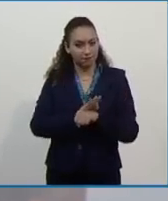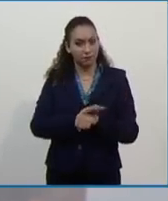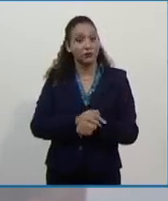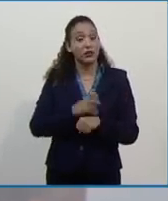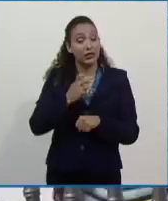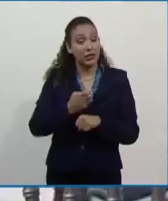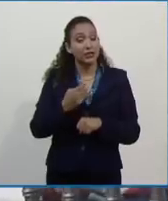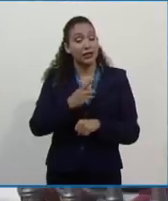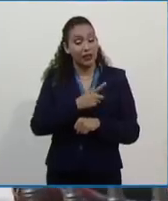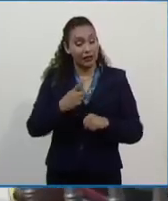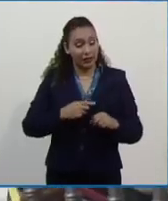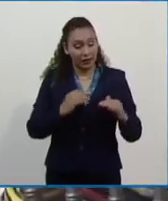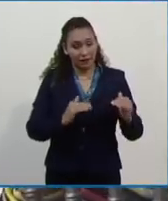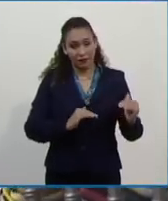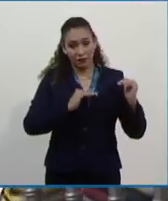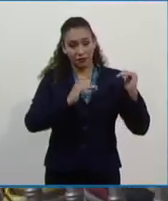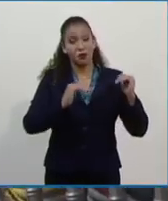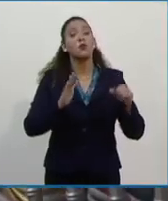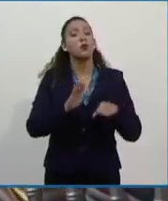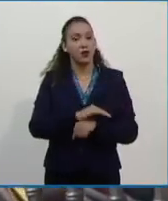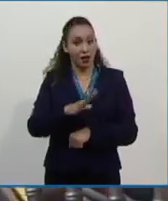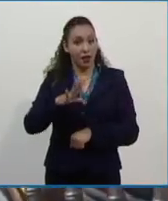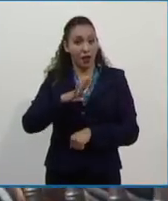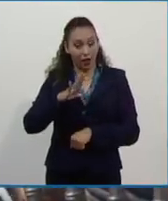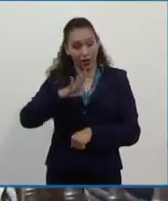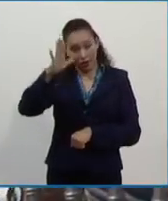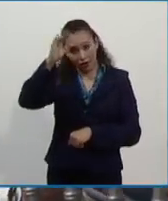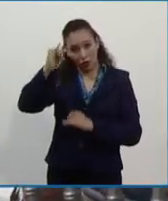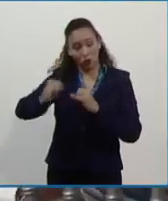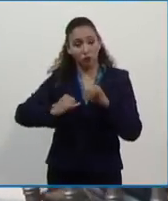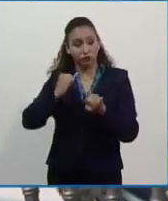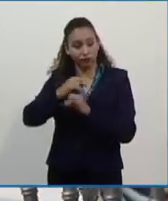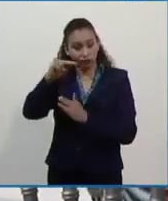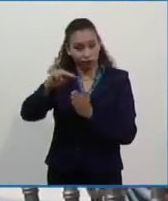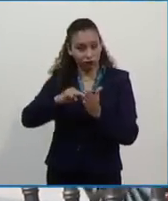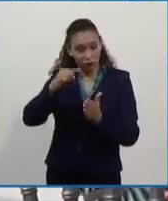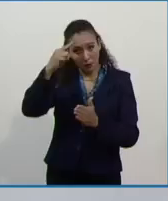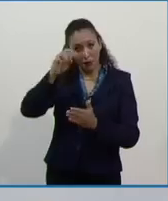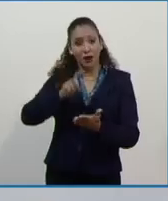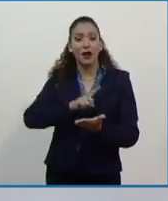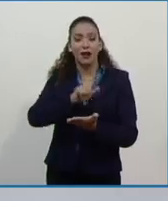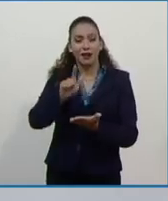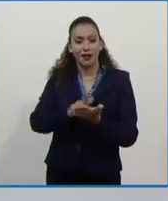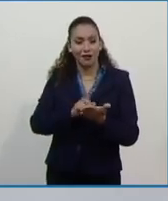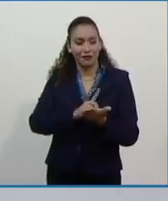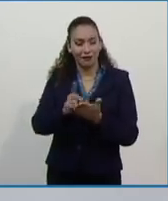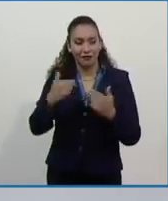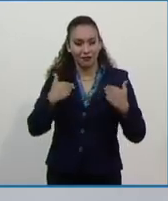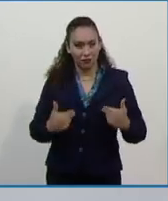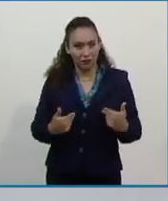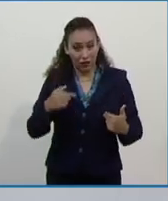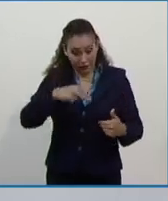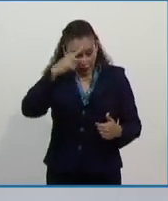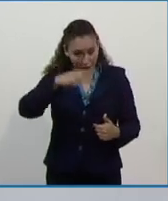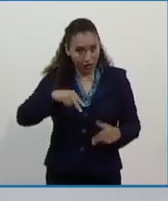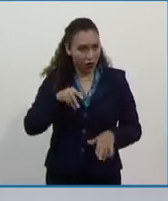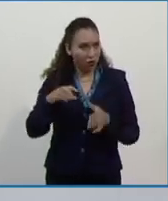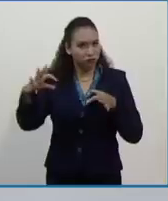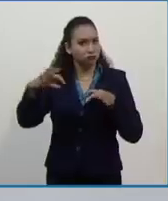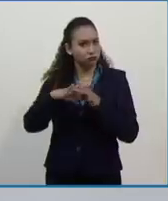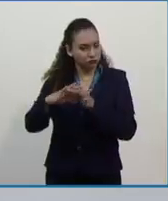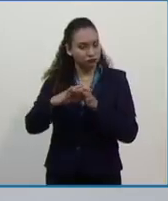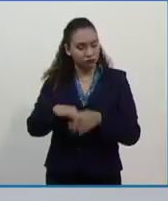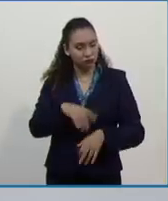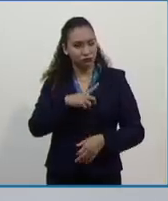de las obligaciones internacionales asumidas por el Estado. En la inauguración participó la senadora Indira de Jesús Rosales,